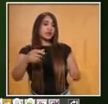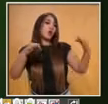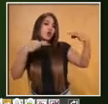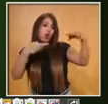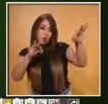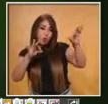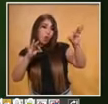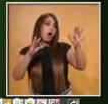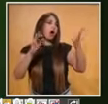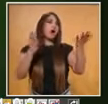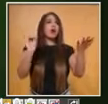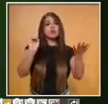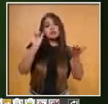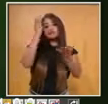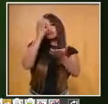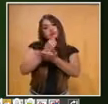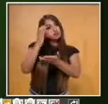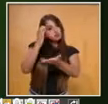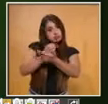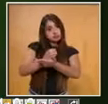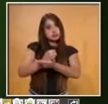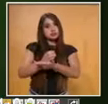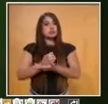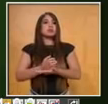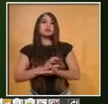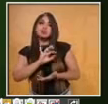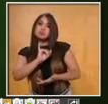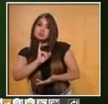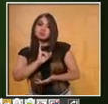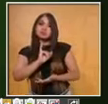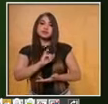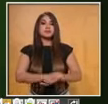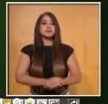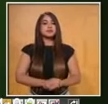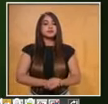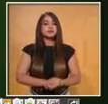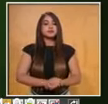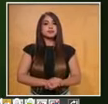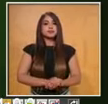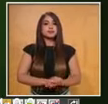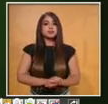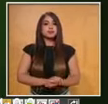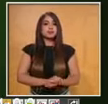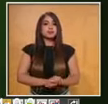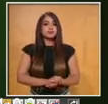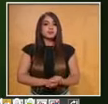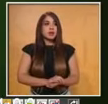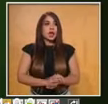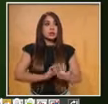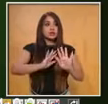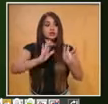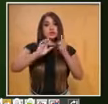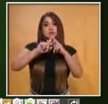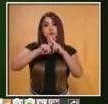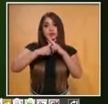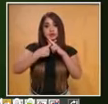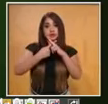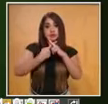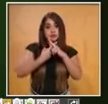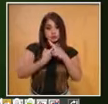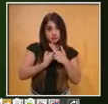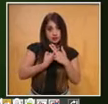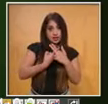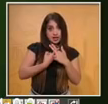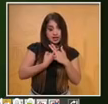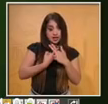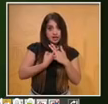libreta o la libreta para que vayas tomando notas durante el desarrollo de esta clase. Y para iniciar, la maestra, vamos a despertarnos un